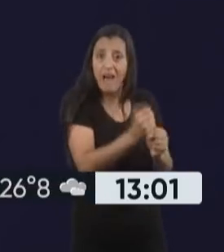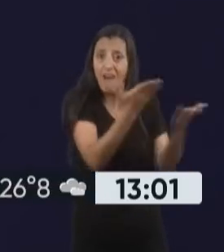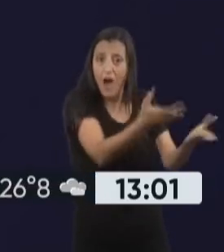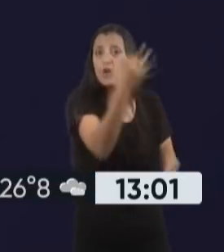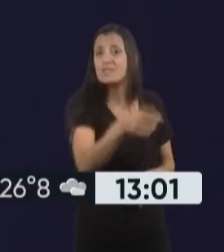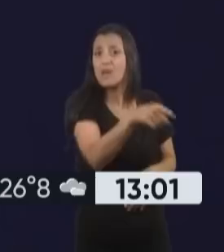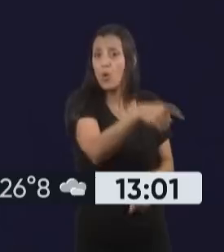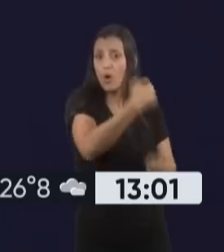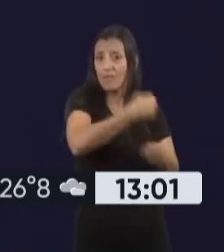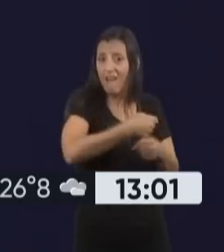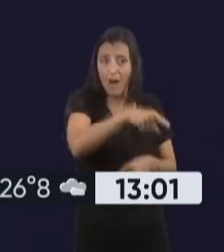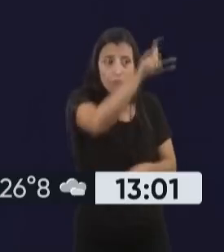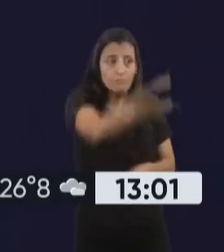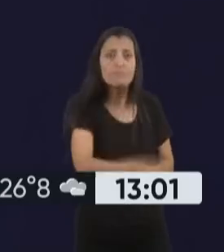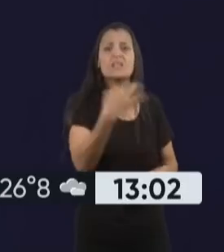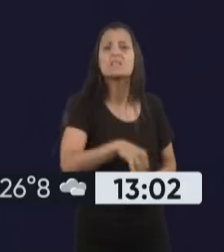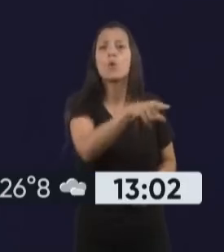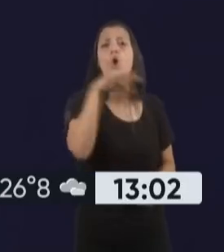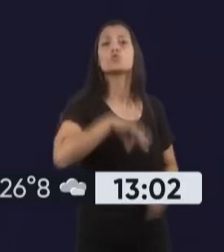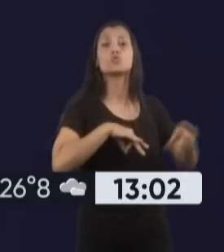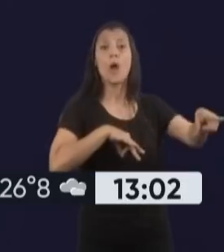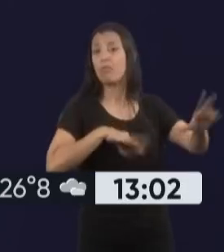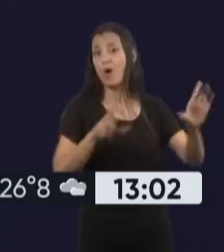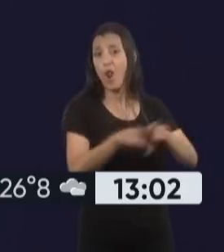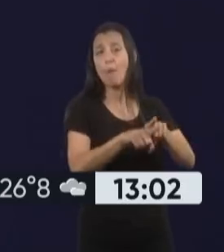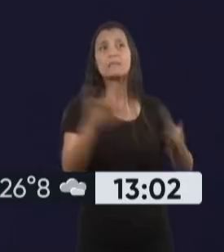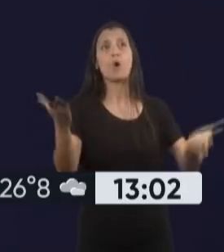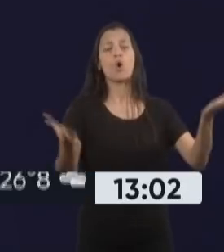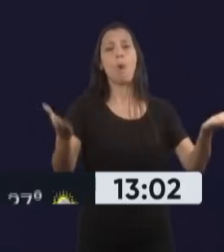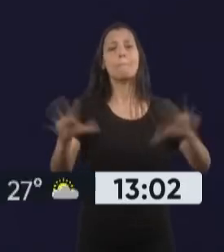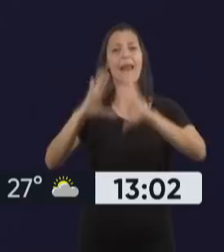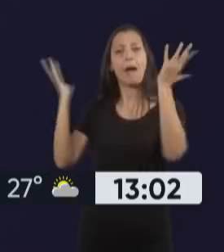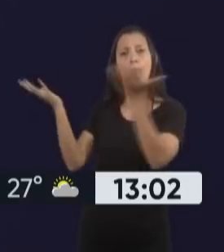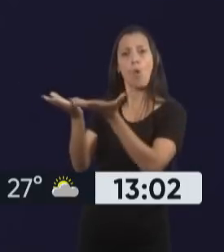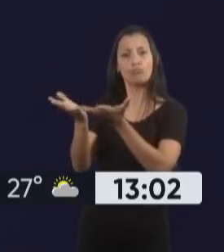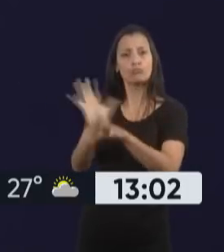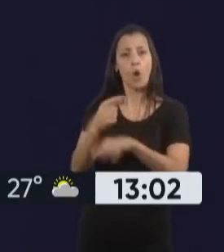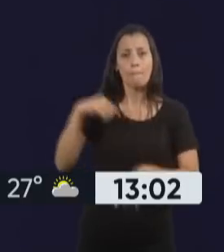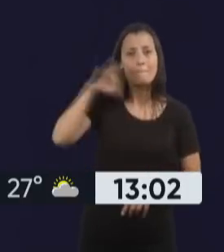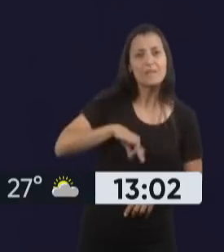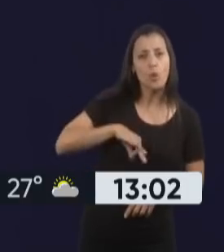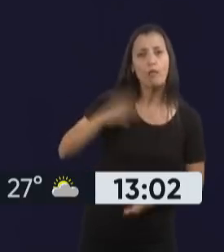hoy hayas perdido o tengas un salario que también, cuando lo comparás con el resto del mundo,